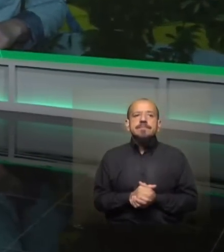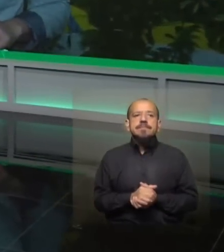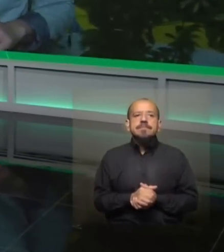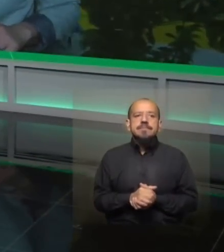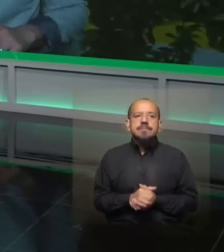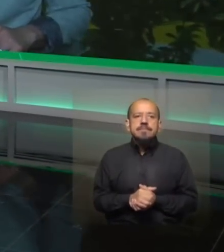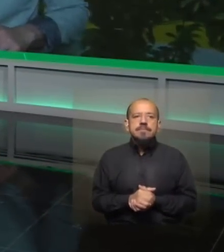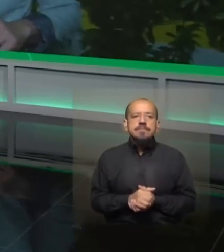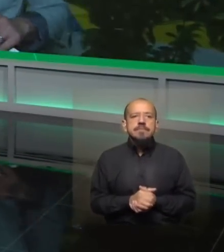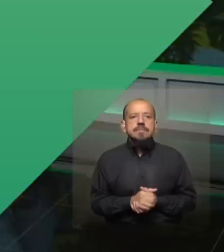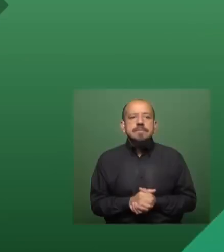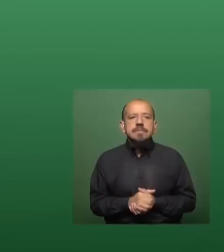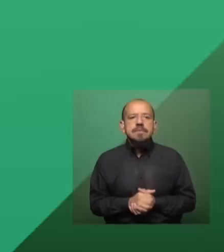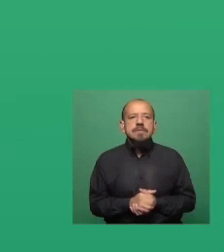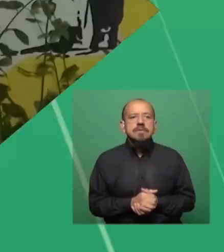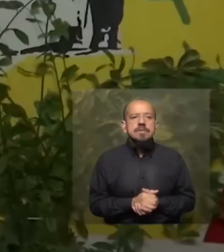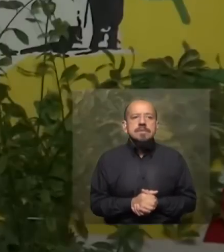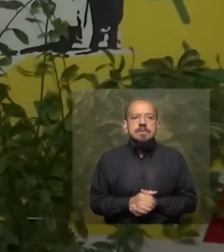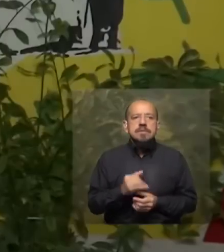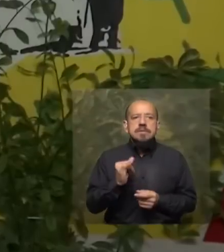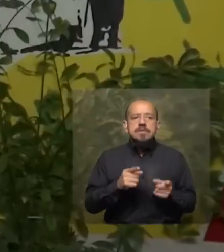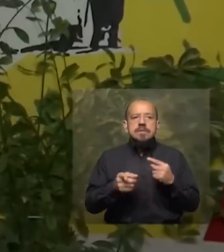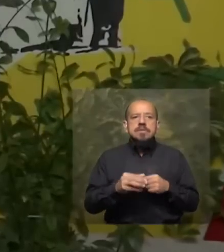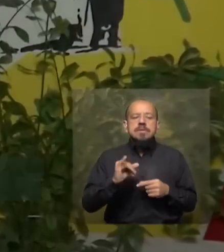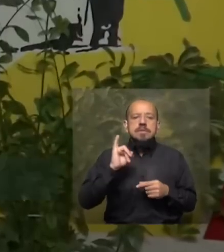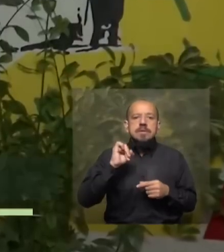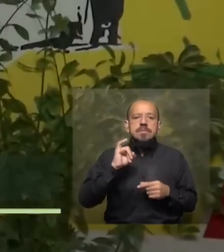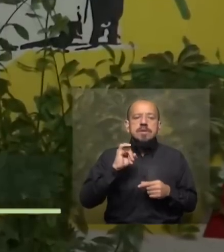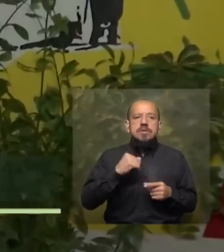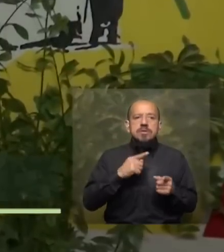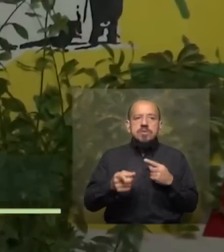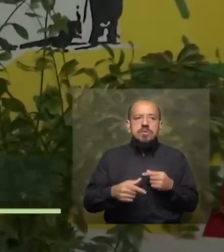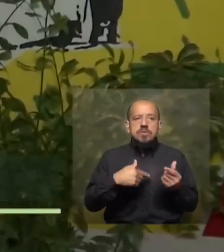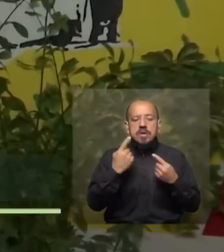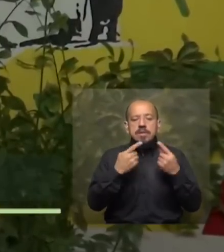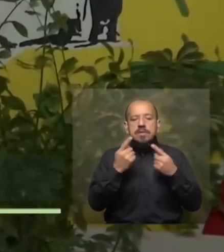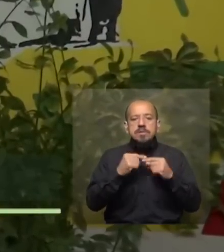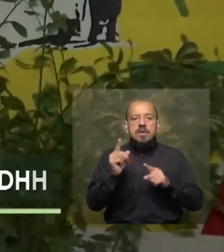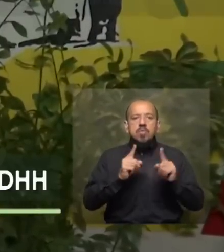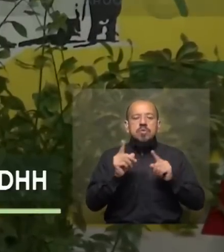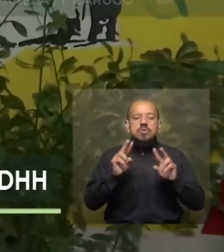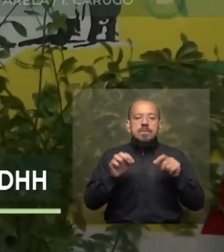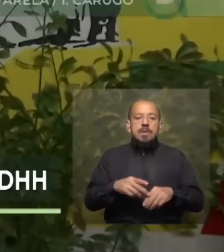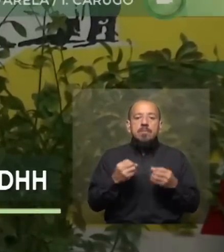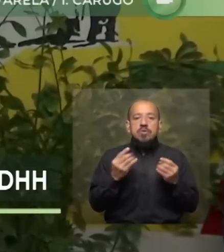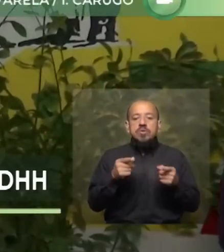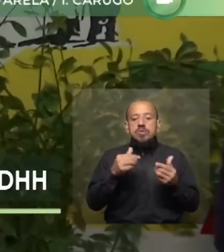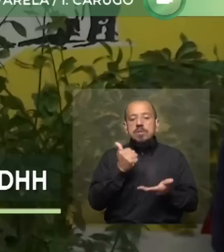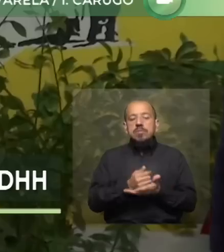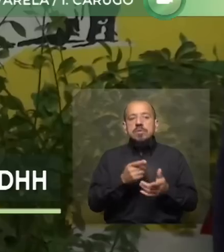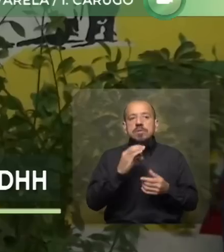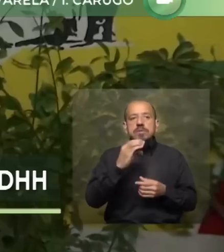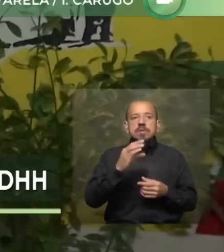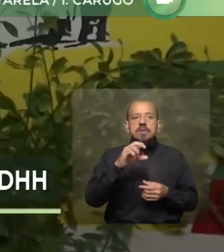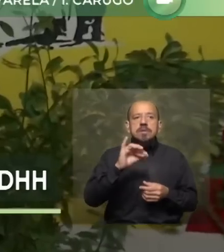exactamente Mari Sí justamente en el mes de Mayo es importante Resaltar Y conversar sobre algunos temas y por eso estamos en Crisol junto